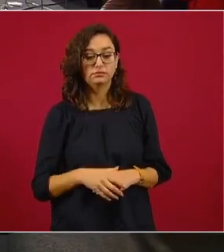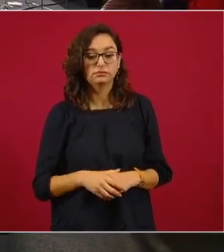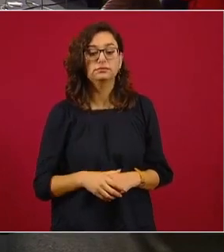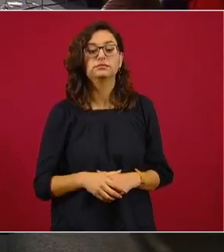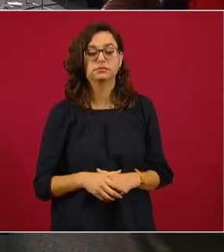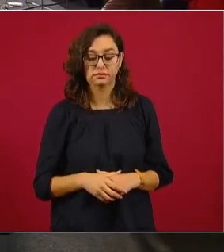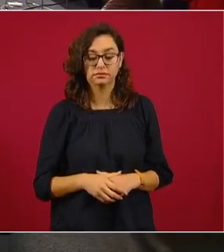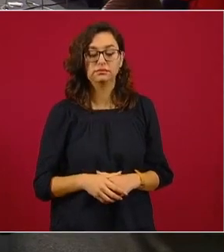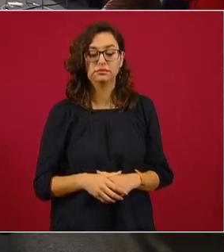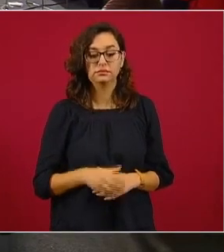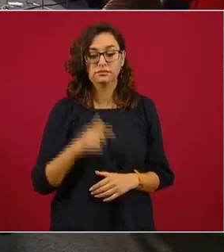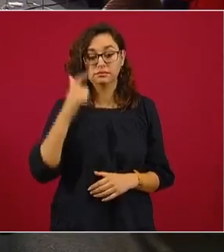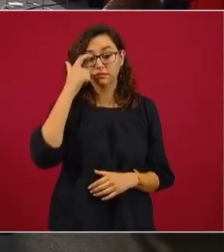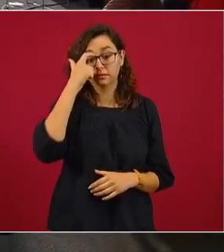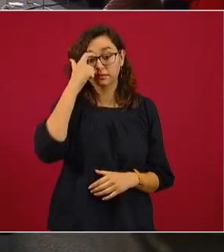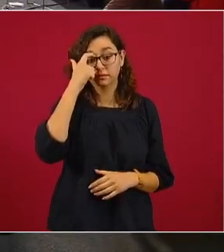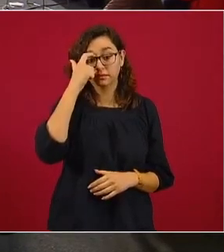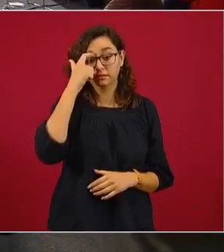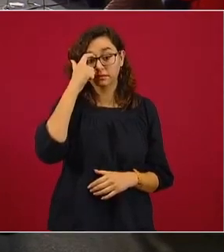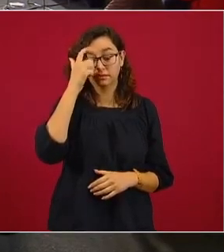Sí.